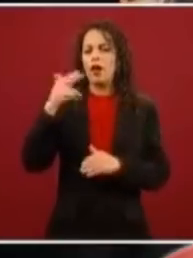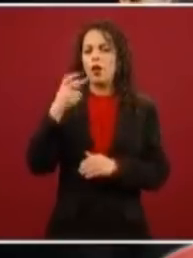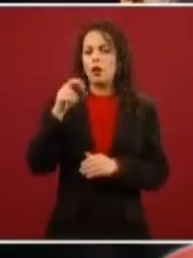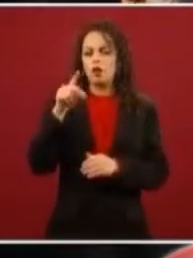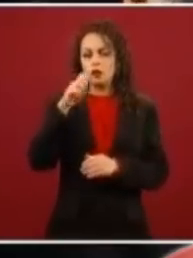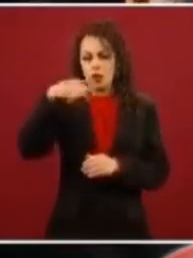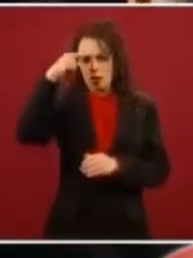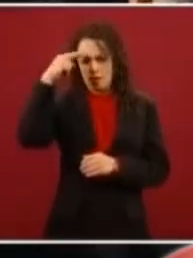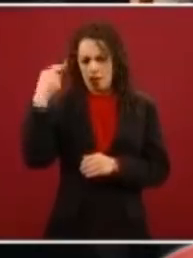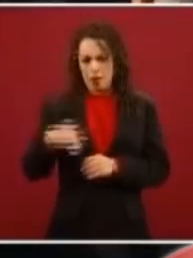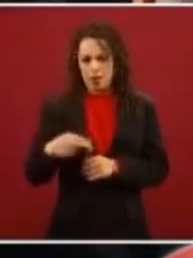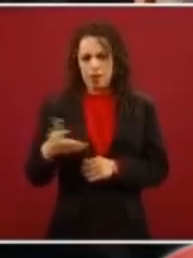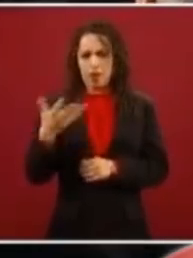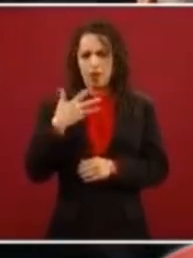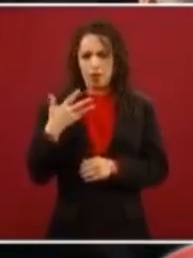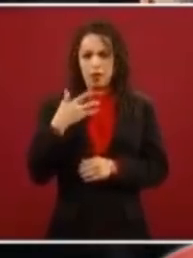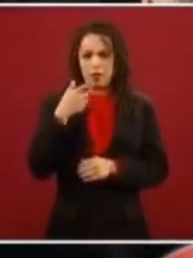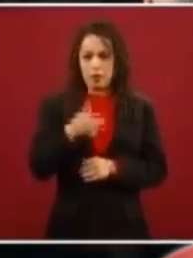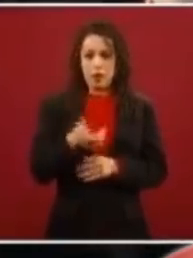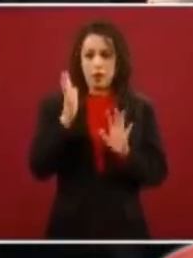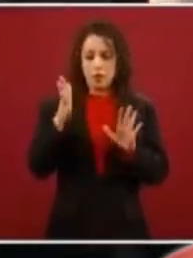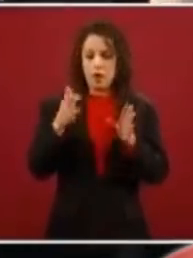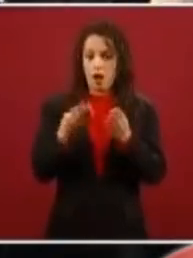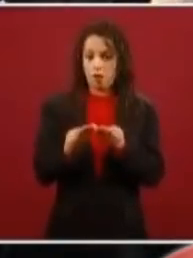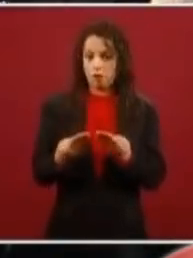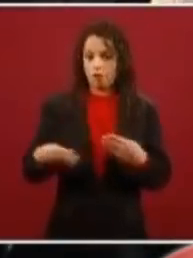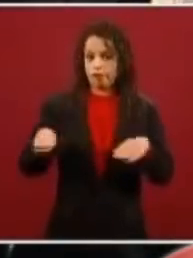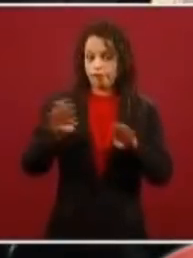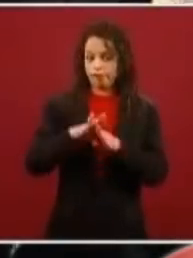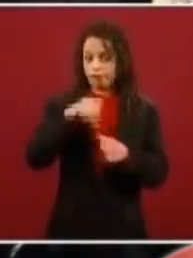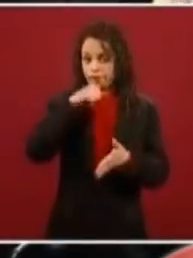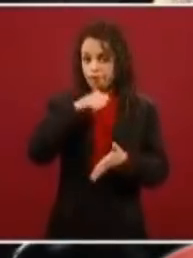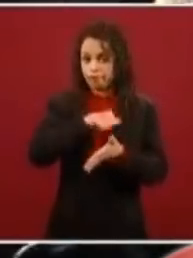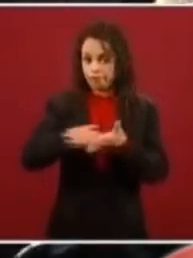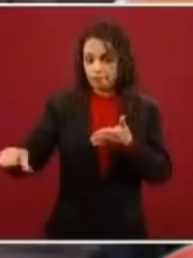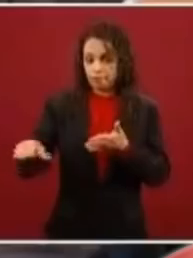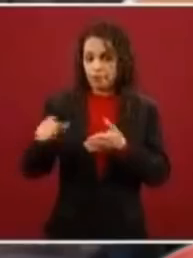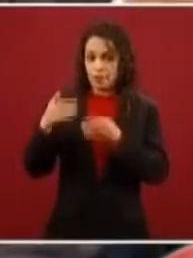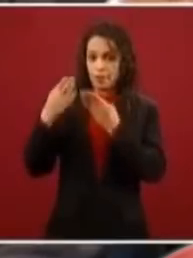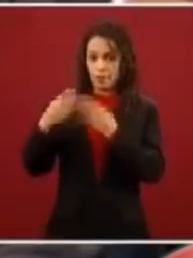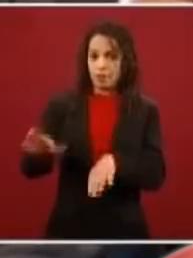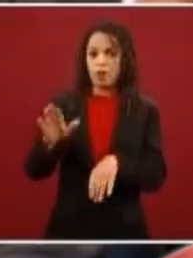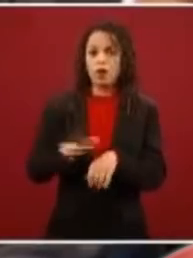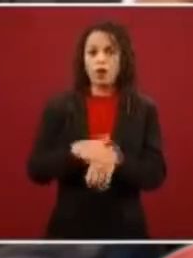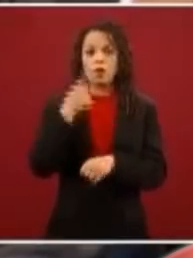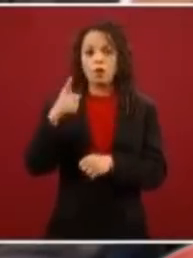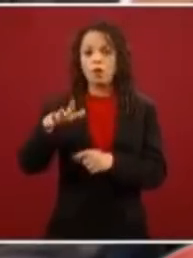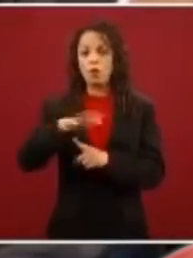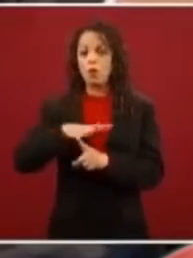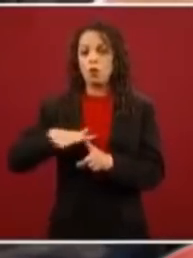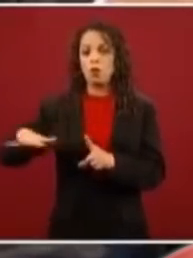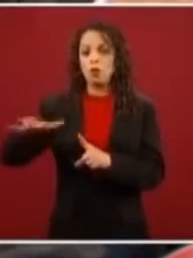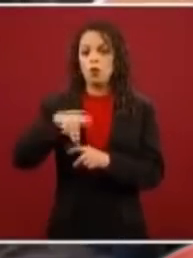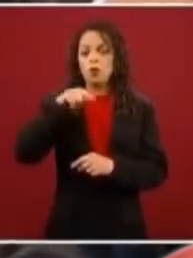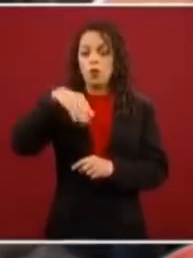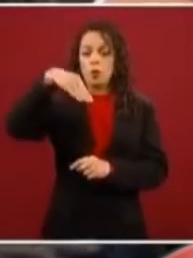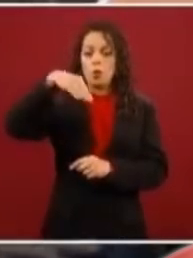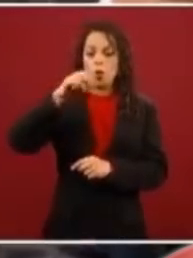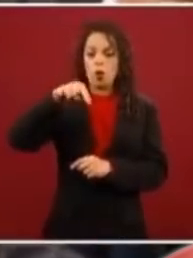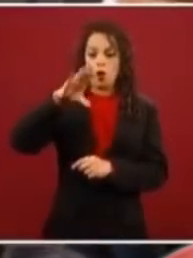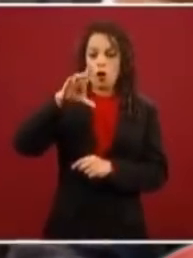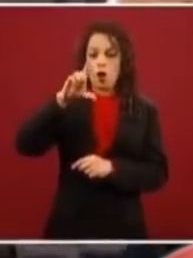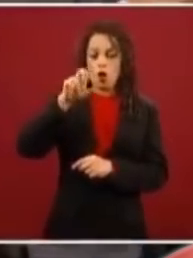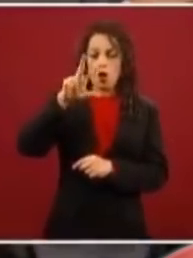¿Se mantienen parcialmente bloqueadas las cuentas? Se lo pregunto por la cuestión de la crisis que se está viviendo en la zona, principalmente en Monclova, que